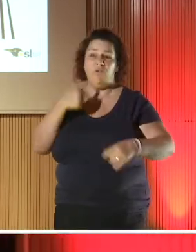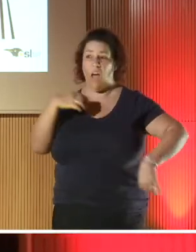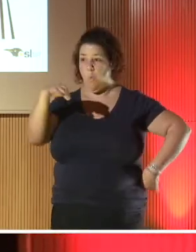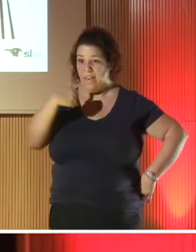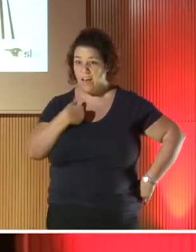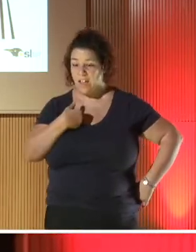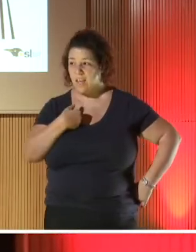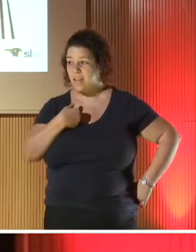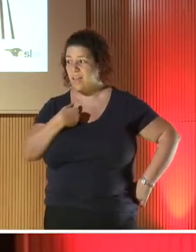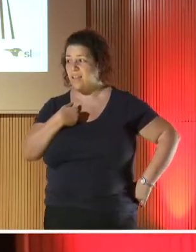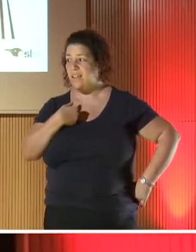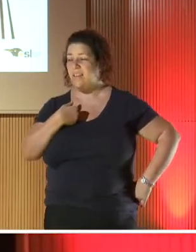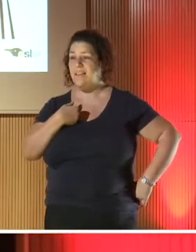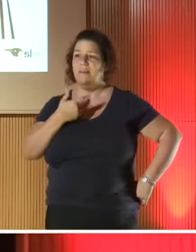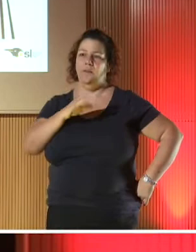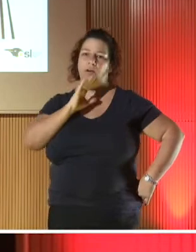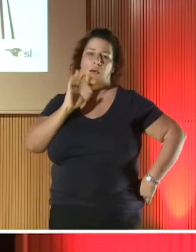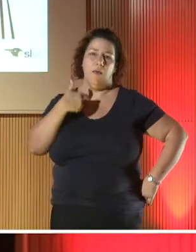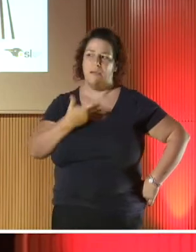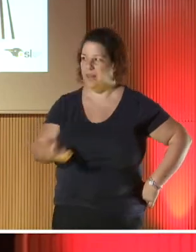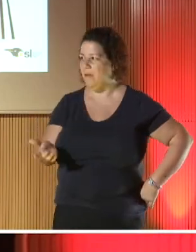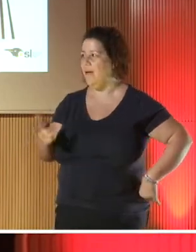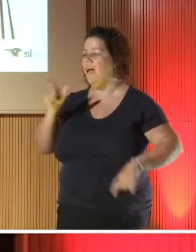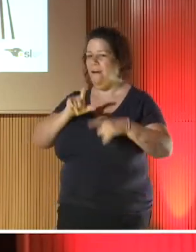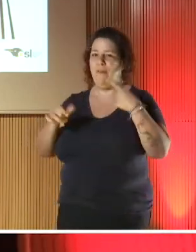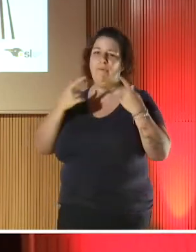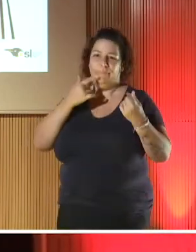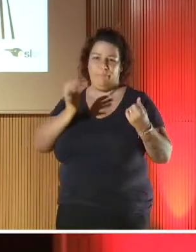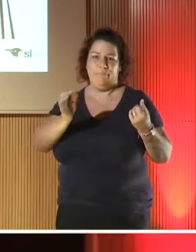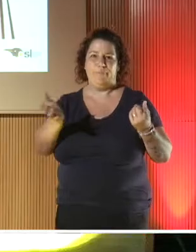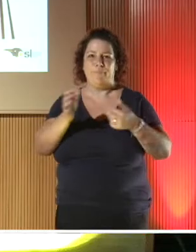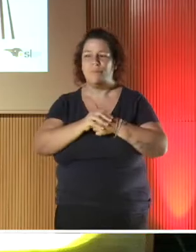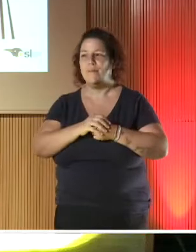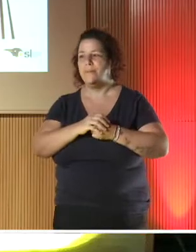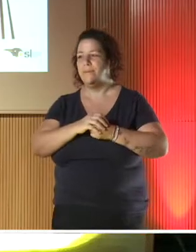única? Vaya mierda, van a llevar razón con lo de Murcia. Bueno.